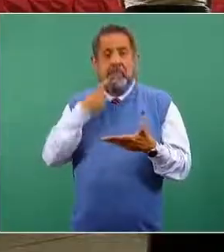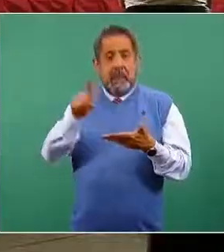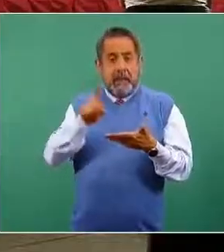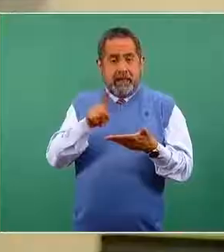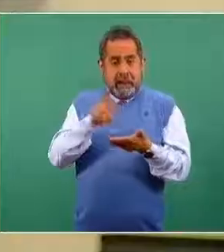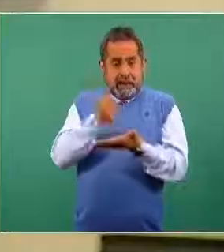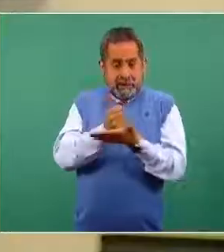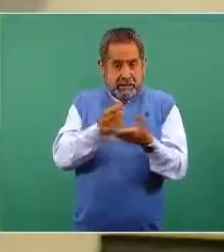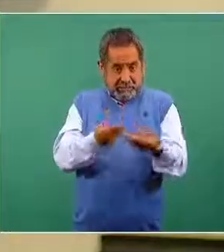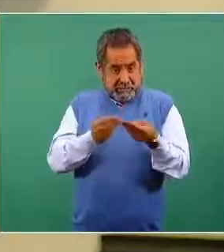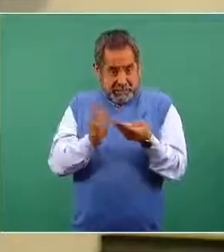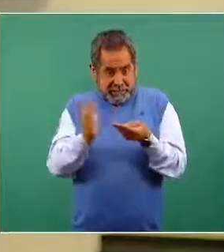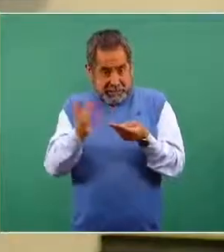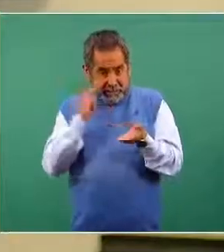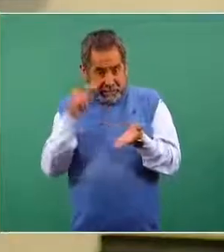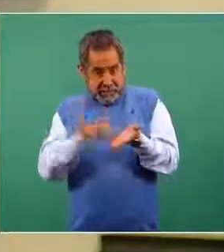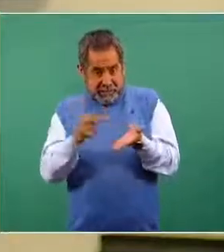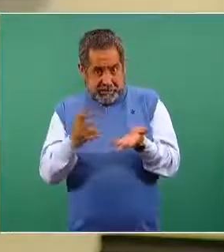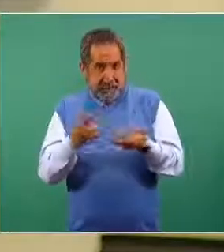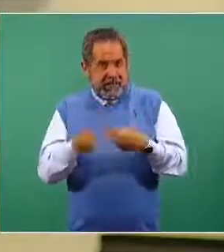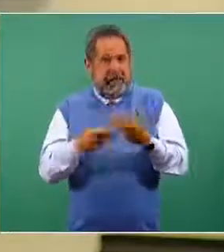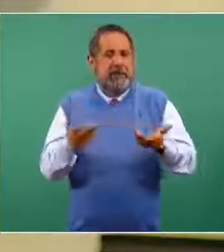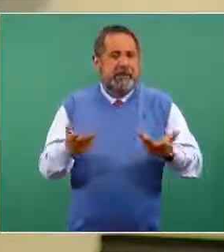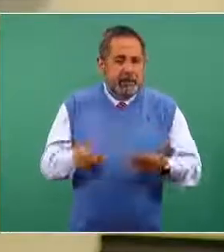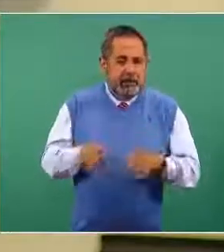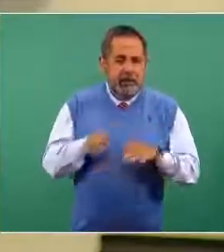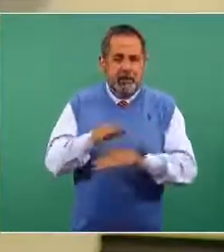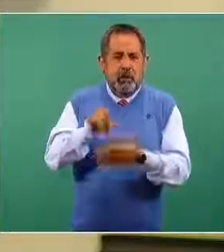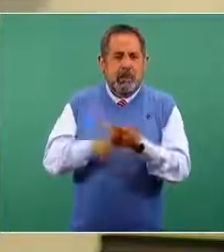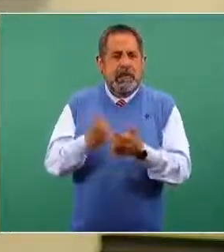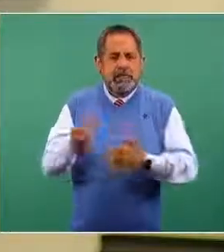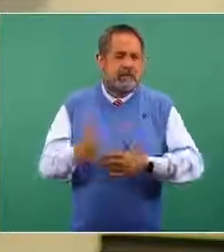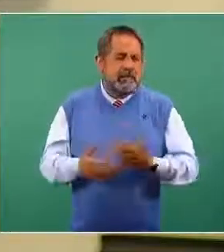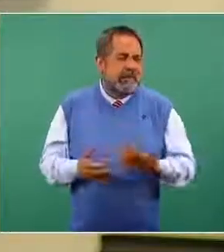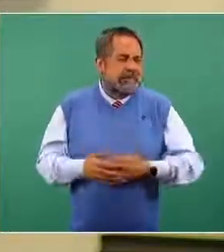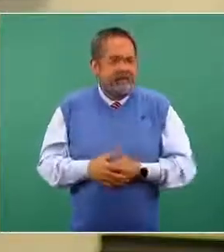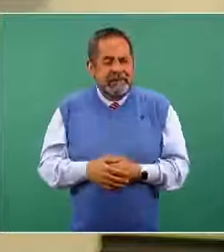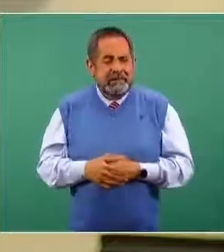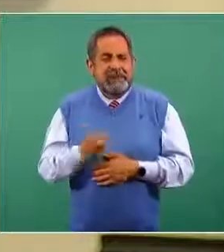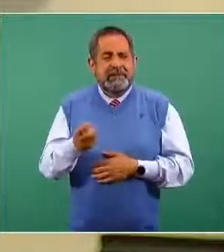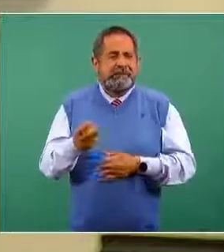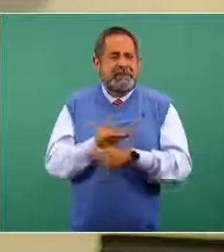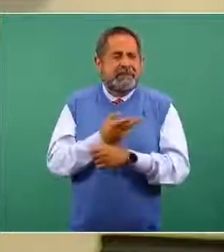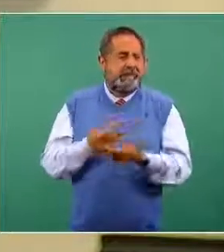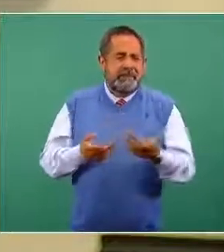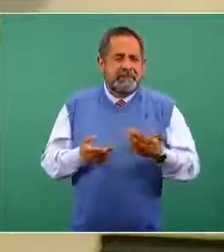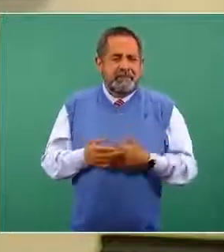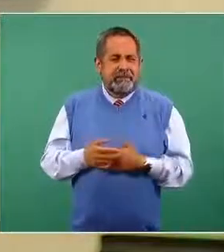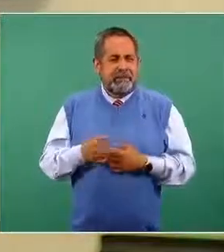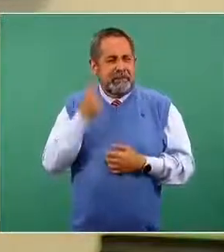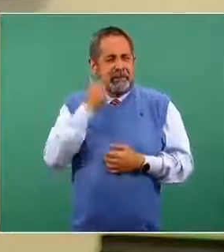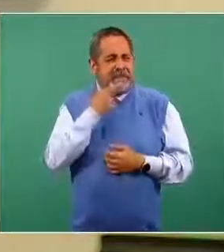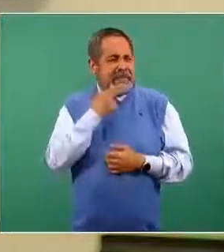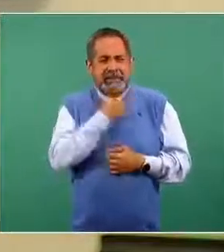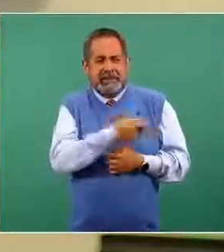demanda, ¿qué se va a hacer al respecto? Y bueno, este tipo de situaciones, ¿qué